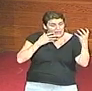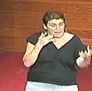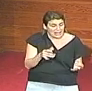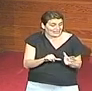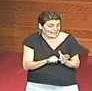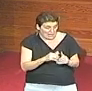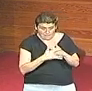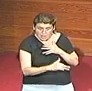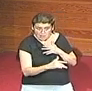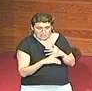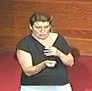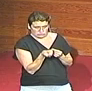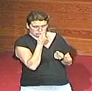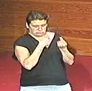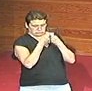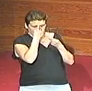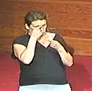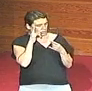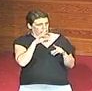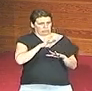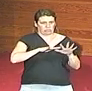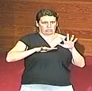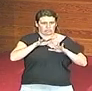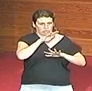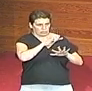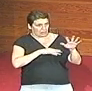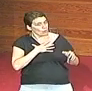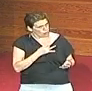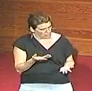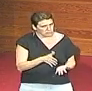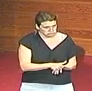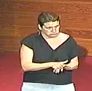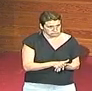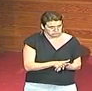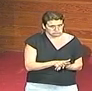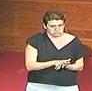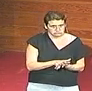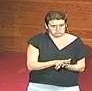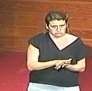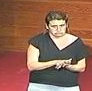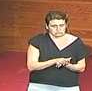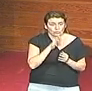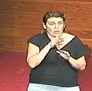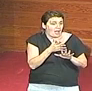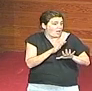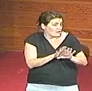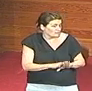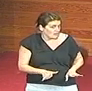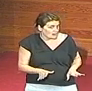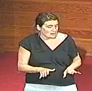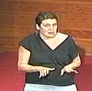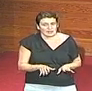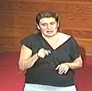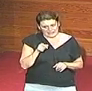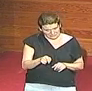la playa, le dejan medio anestesiado y pueden provocar la muerte. Entonces, bueno, pues al final esto se